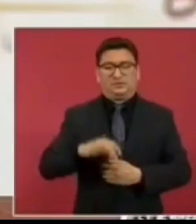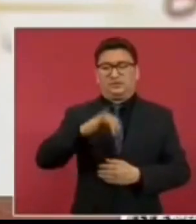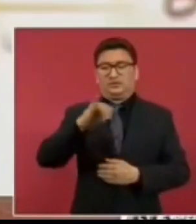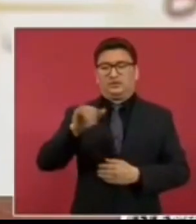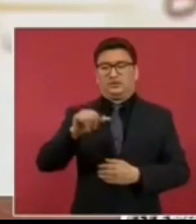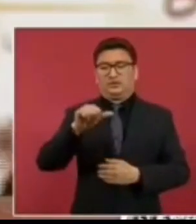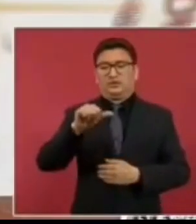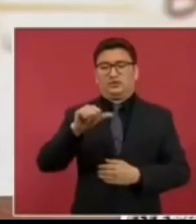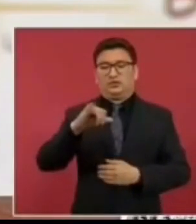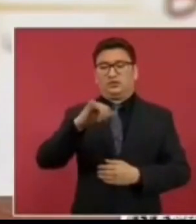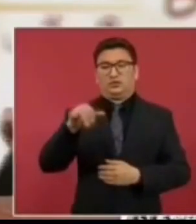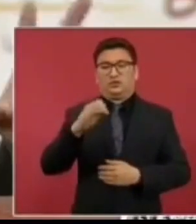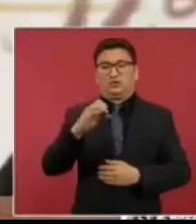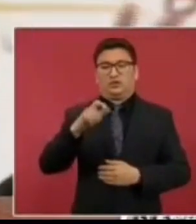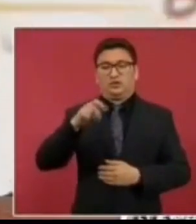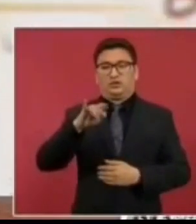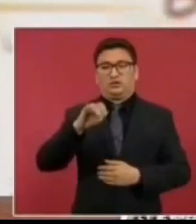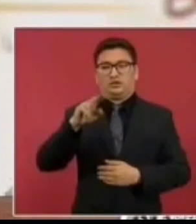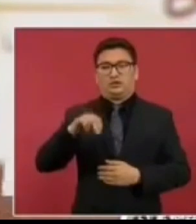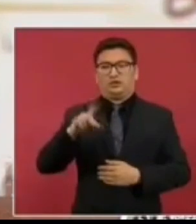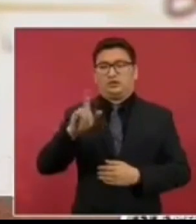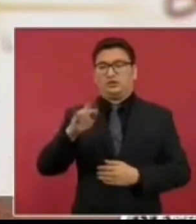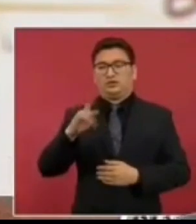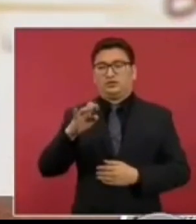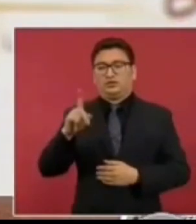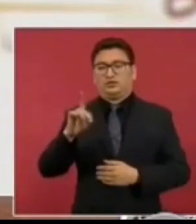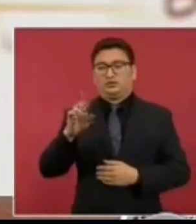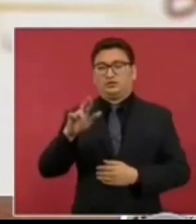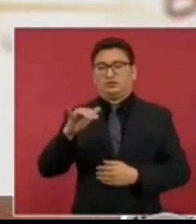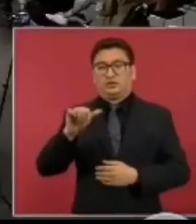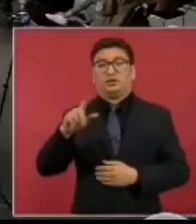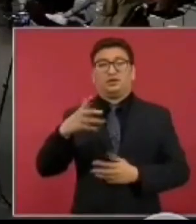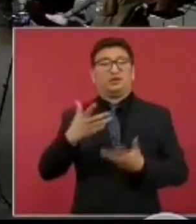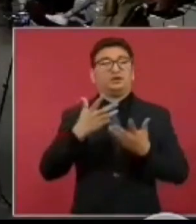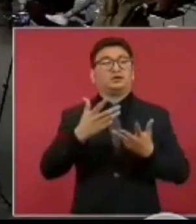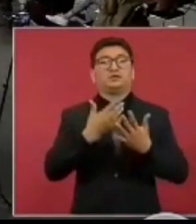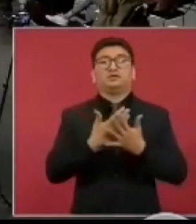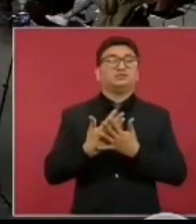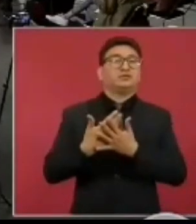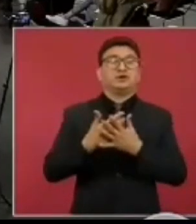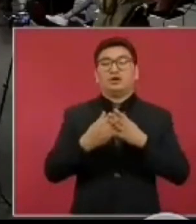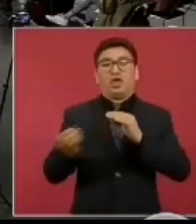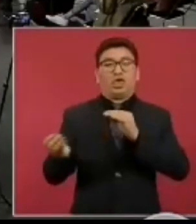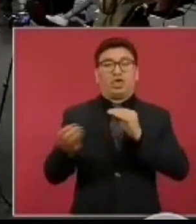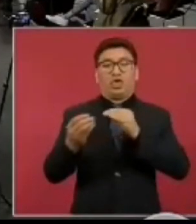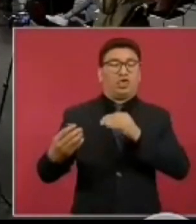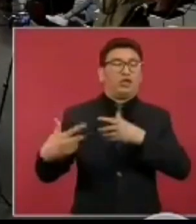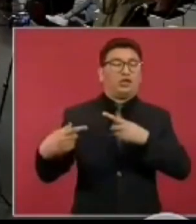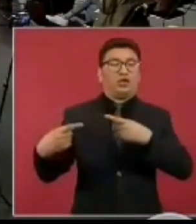López Dóriga, ¿no? Esperando que hubiese enfrentamientos. Esta